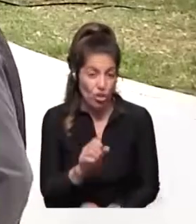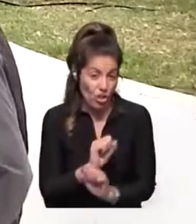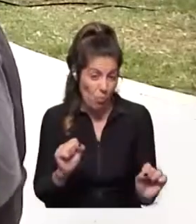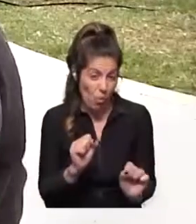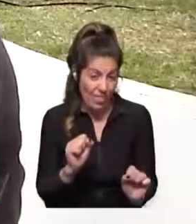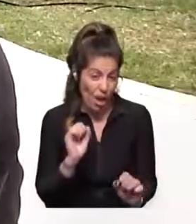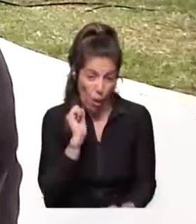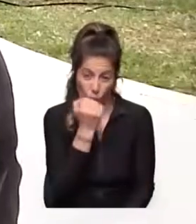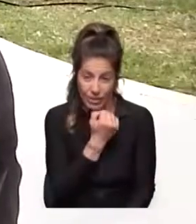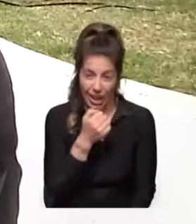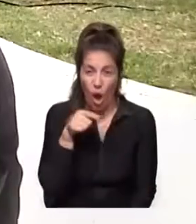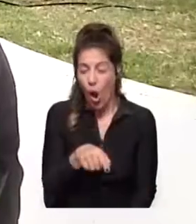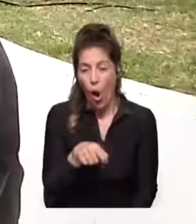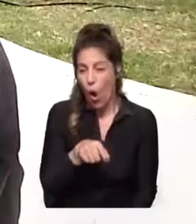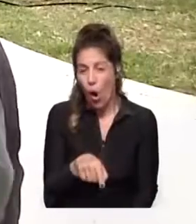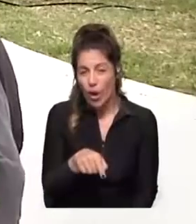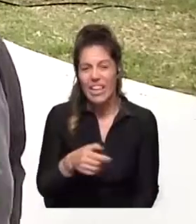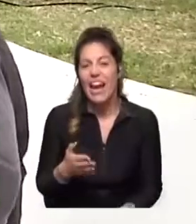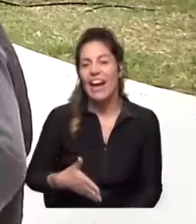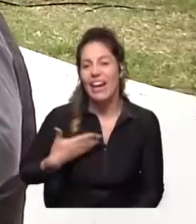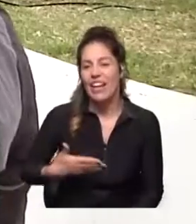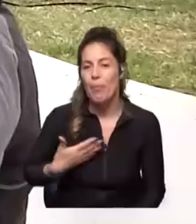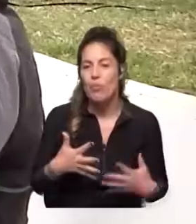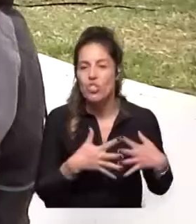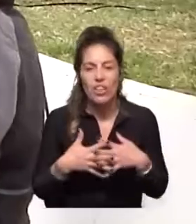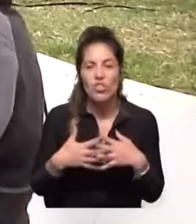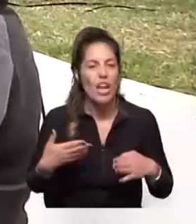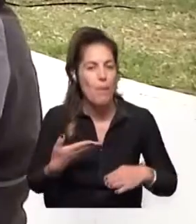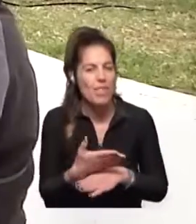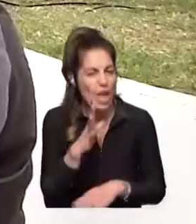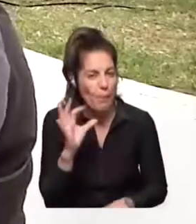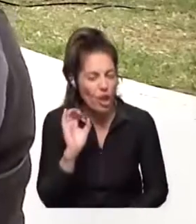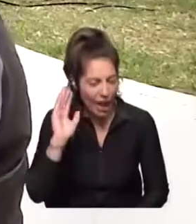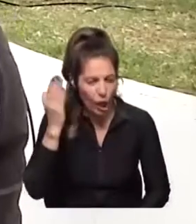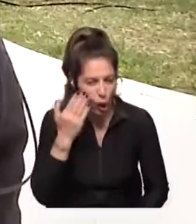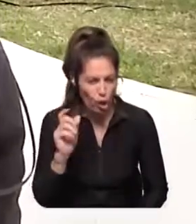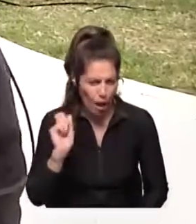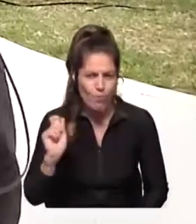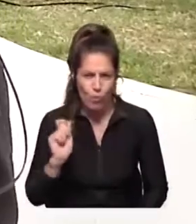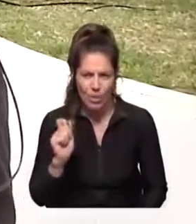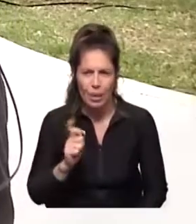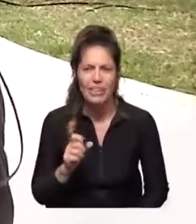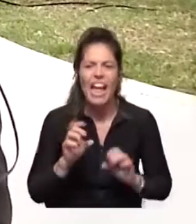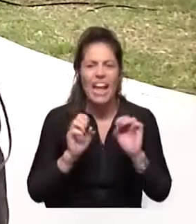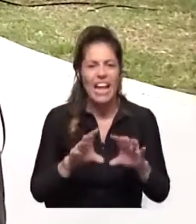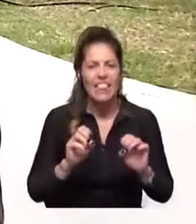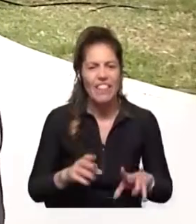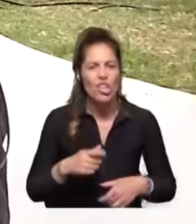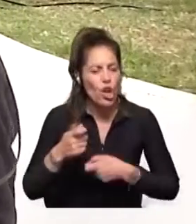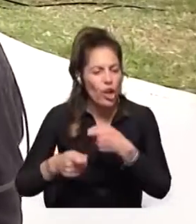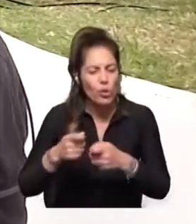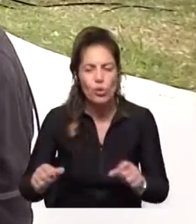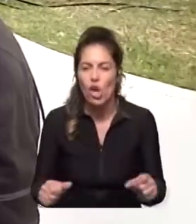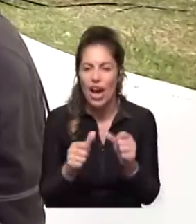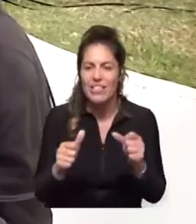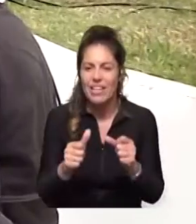y hoy le estamos reclamando a Estados Unidos que pida perdón que reconozca públicamente el daño que contribuyó a hacer